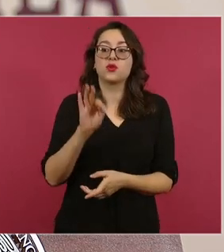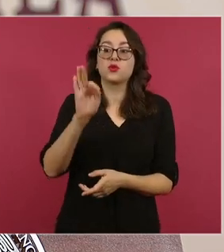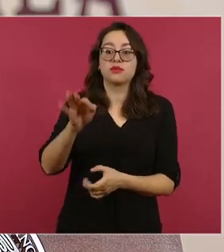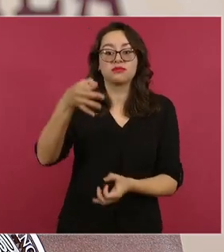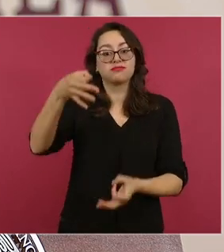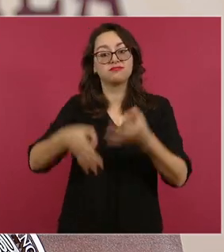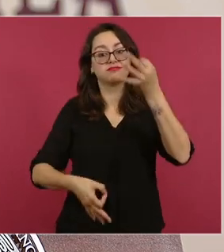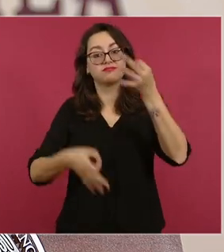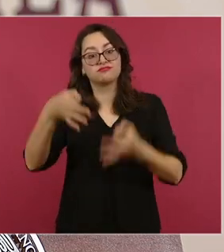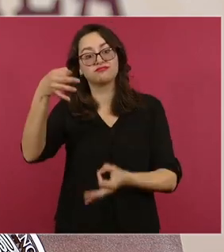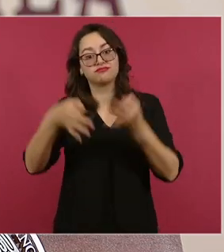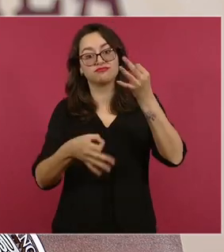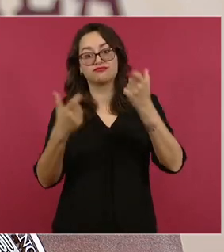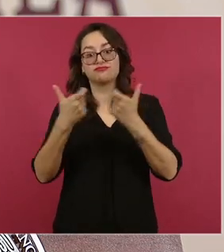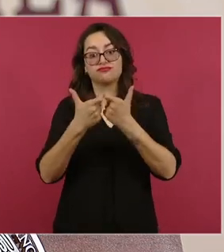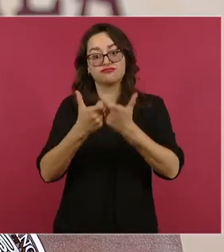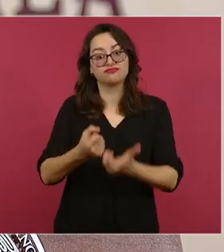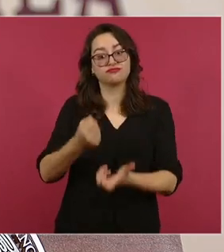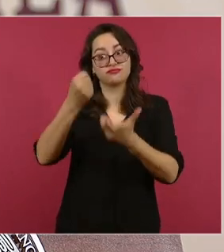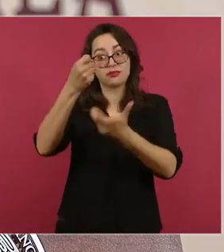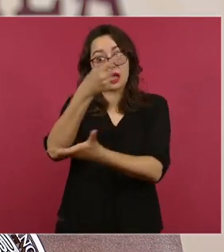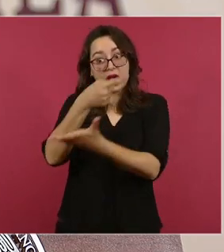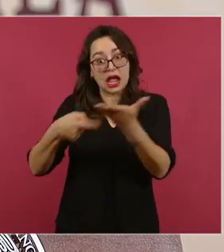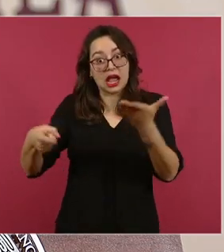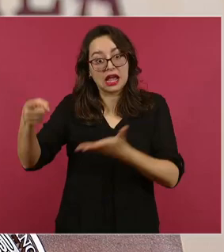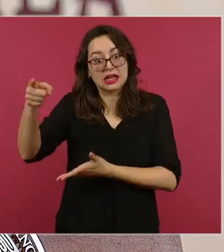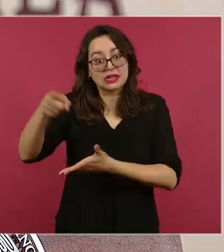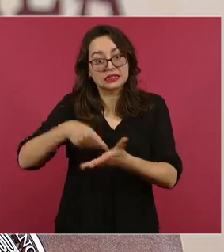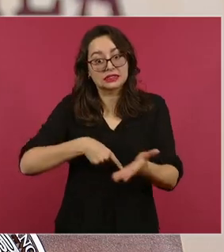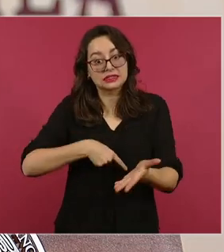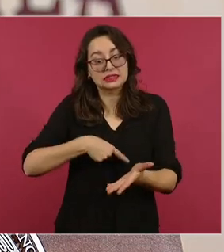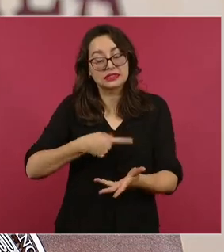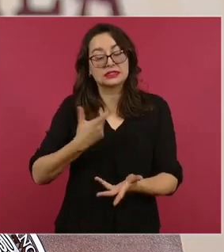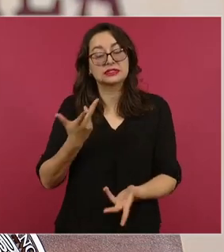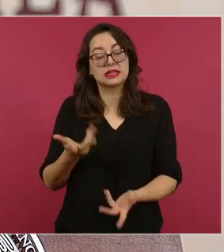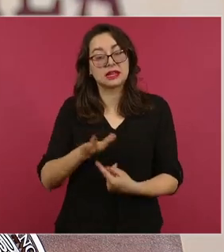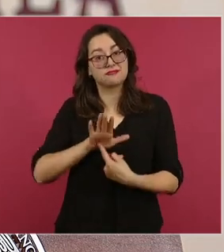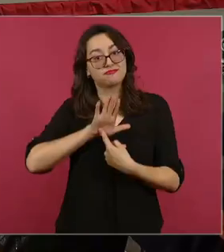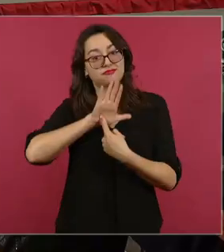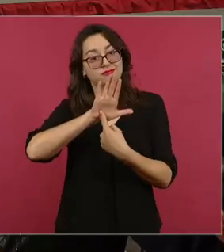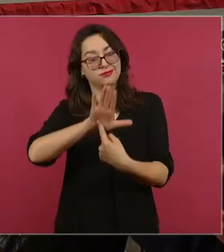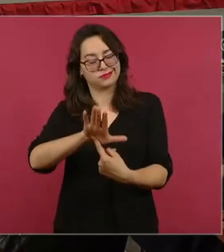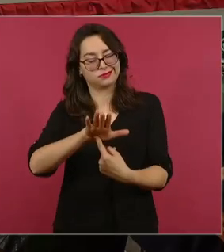cancelación de fideicomisos que el Congreso quiere aprobar.